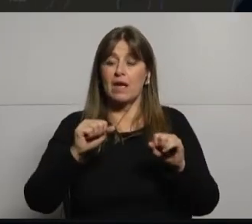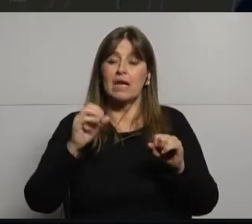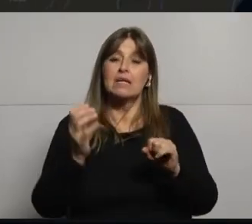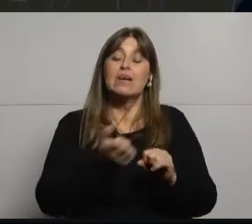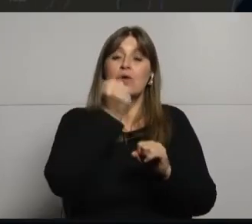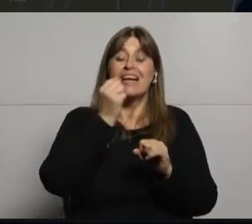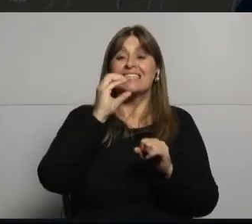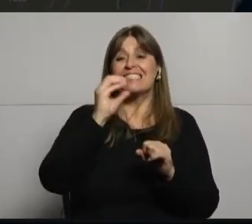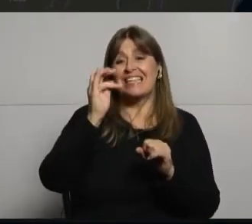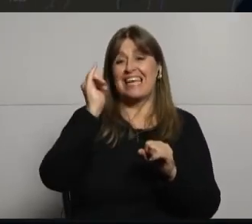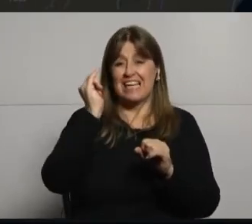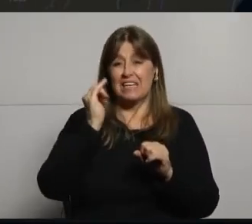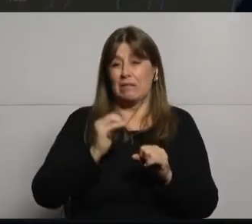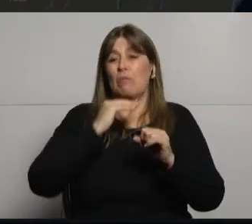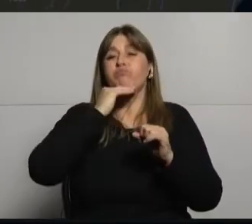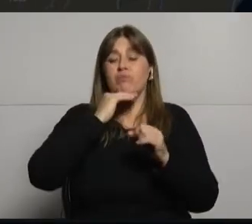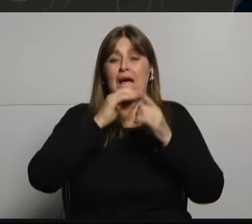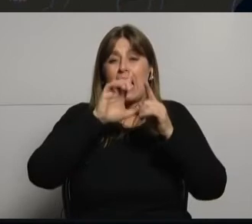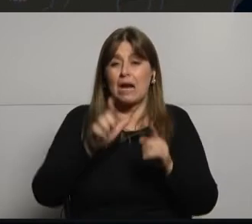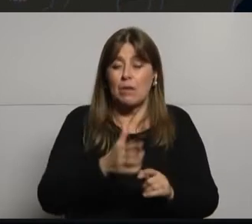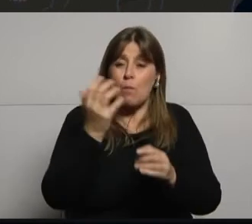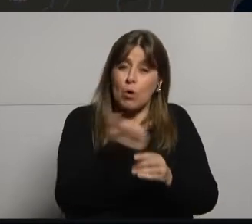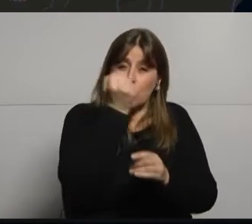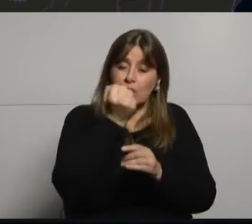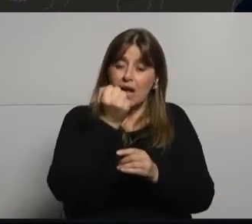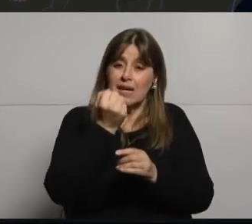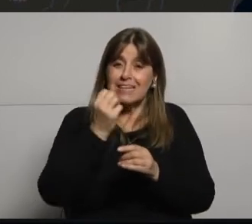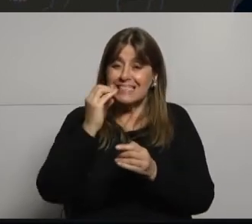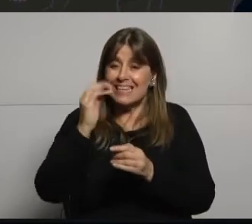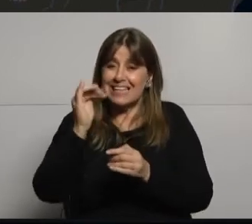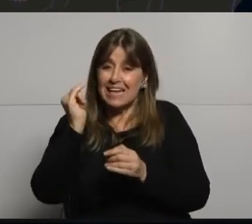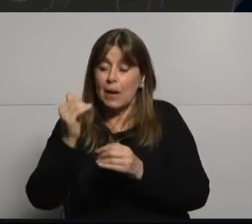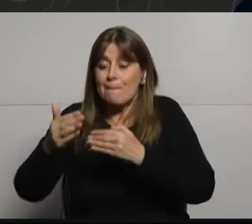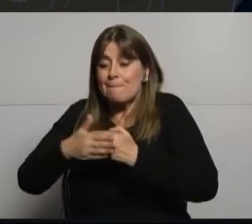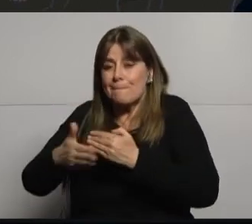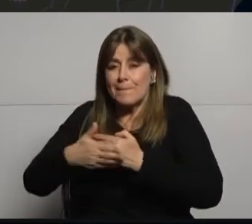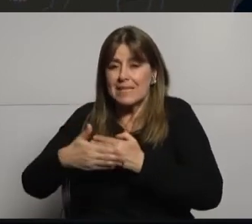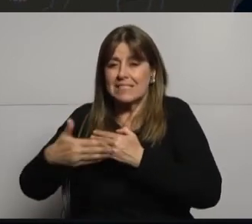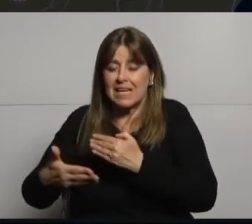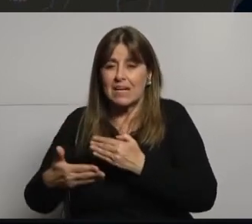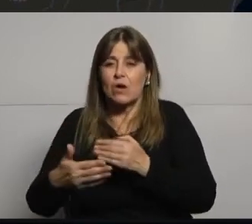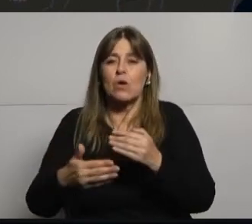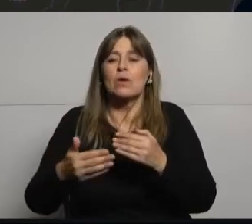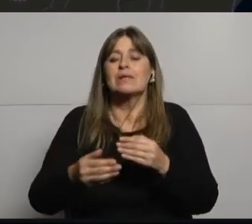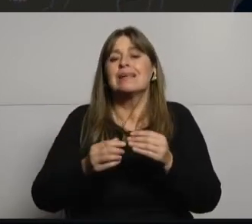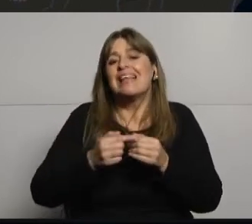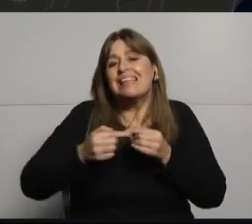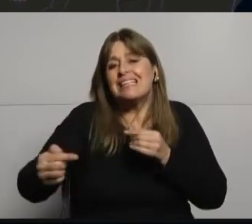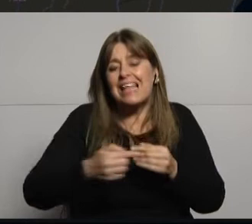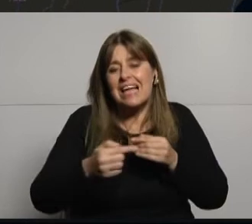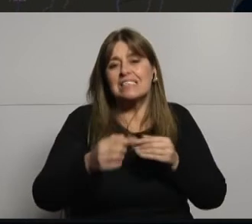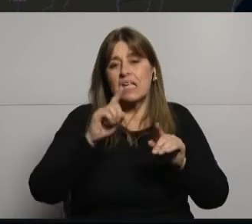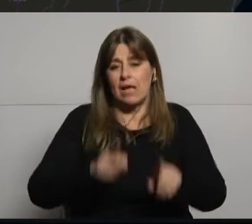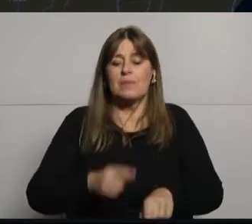encontrar un CTI saturado, puede encontrar el CTI más próximo en distancia y